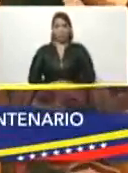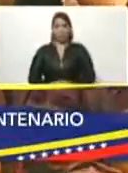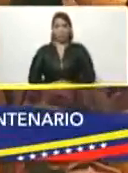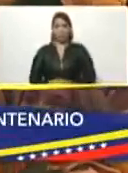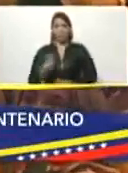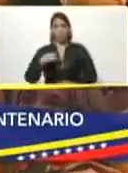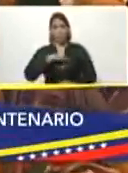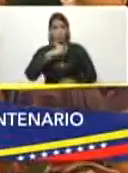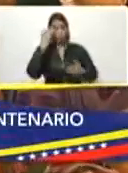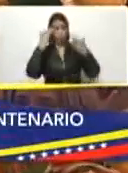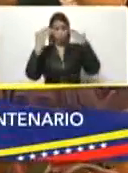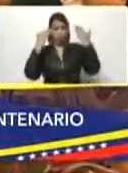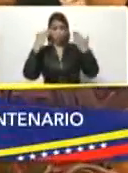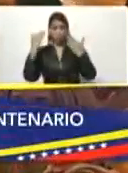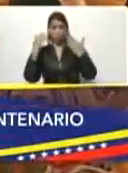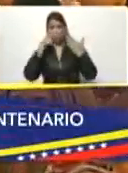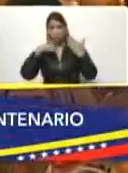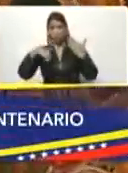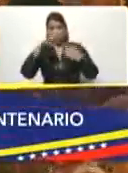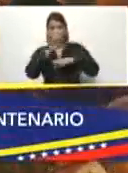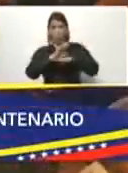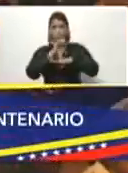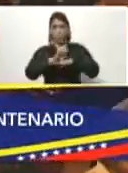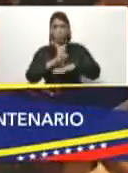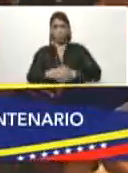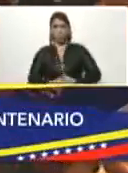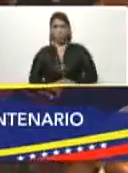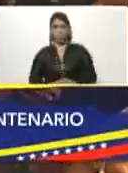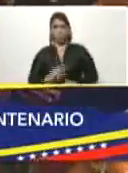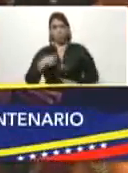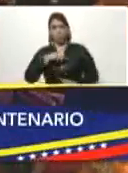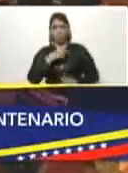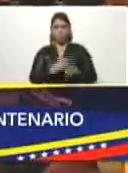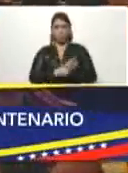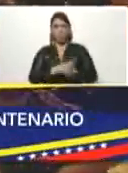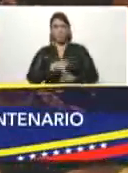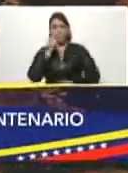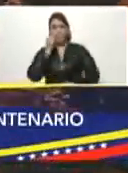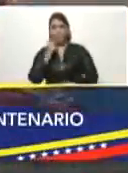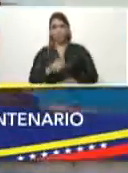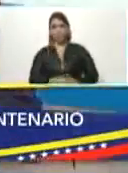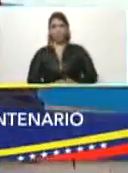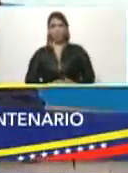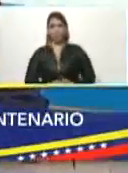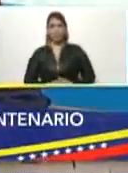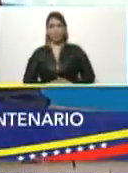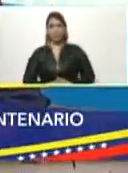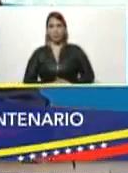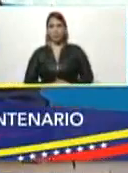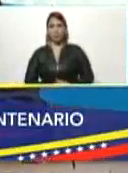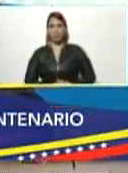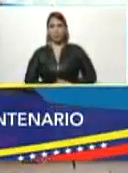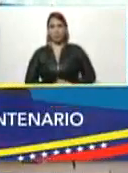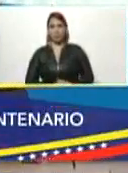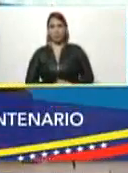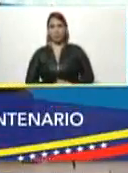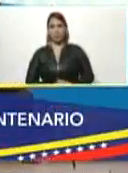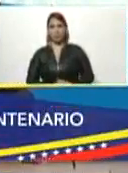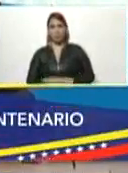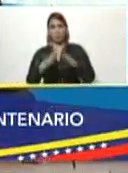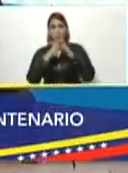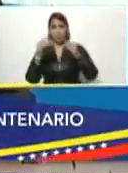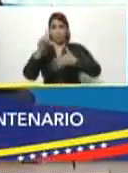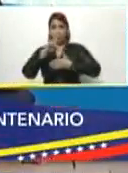Nuestros saludos al pueblo del Ecuador, nuestros hermanos y hermanas del Ecuador y de toda la